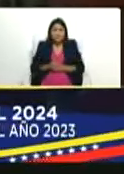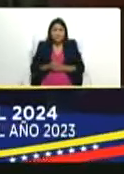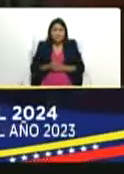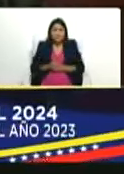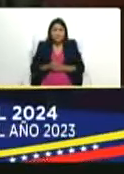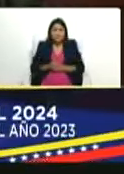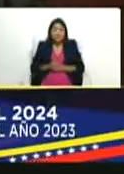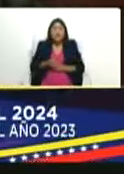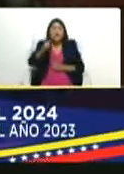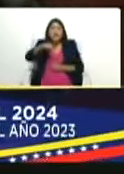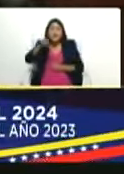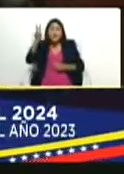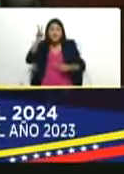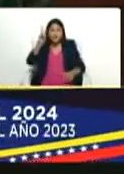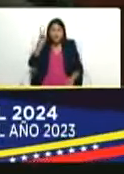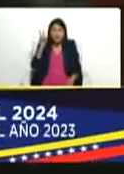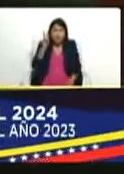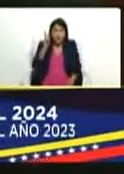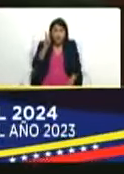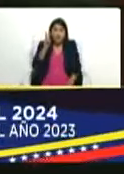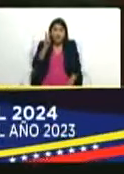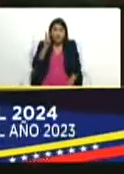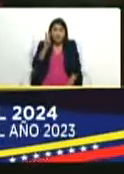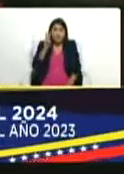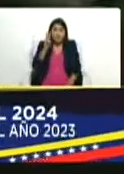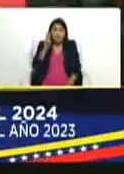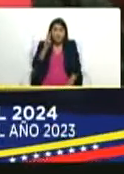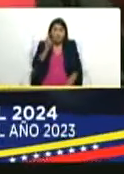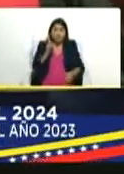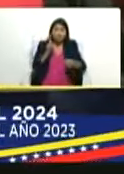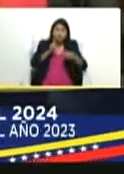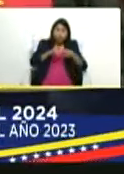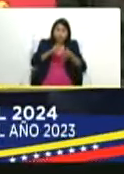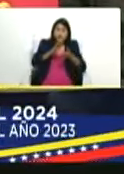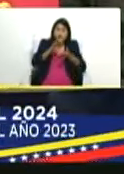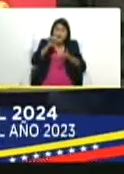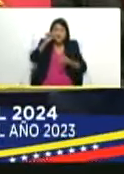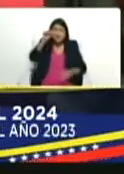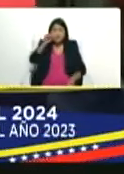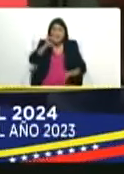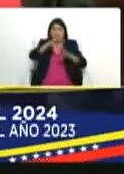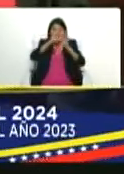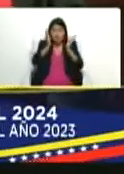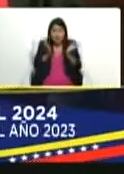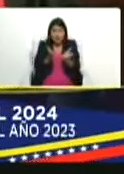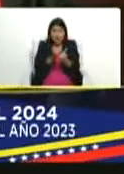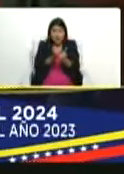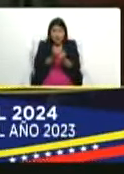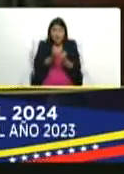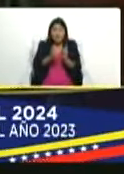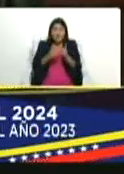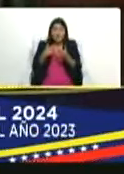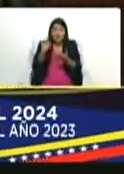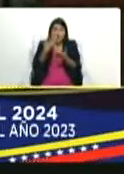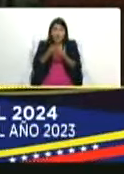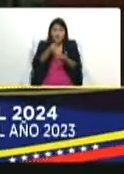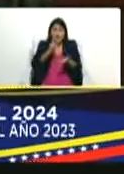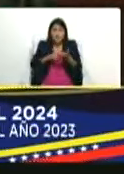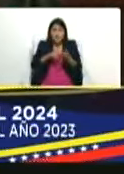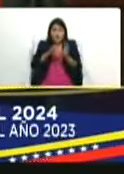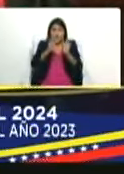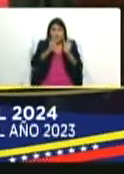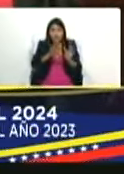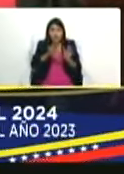Nuestro país está integrado al sistema capitalista mundial y hasta